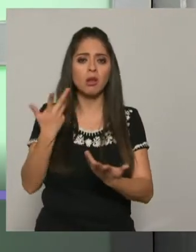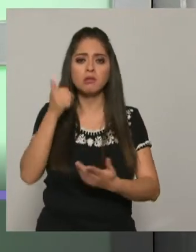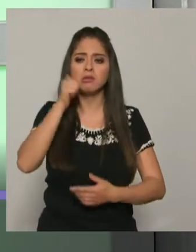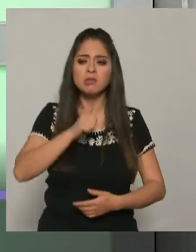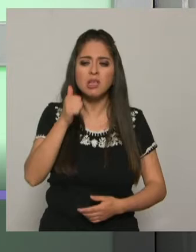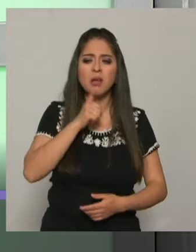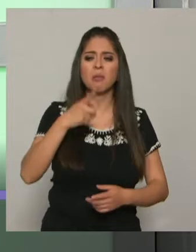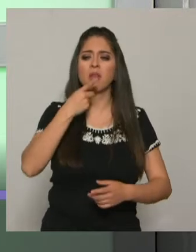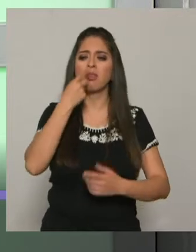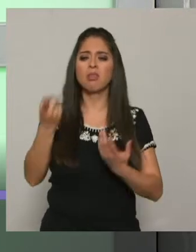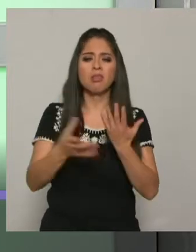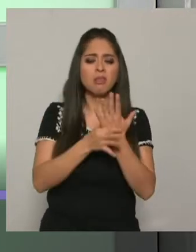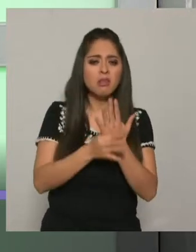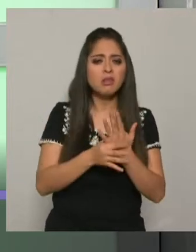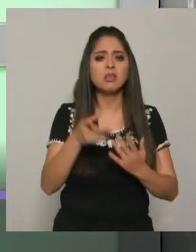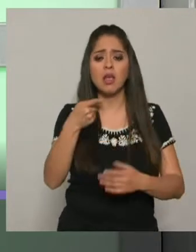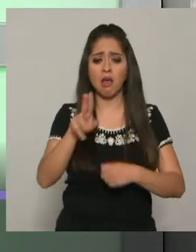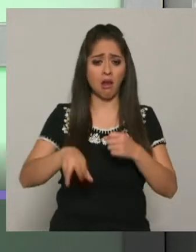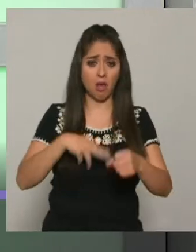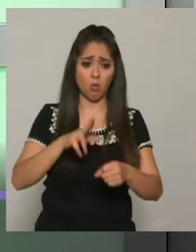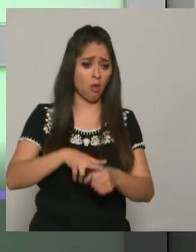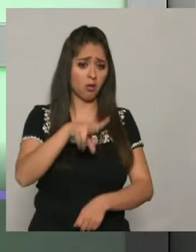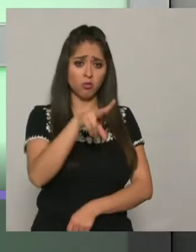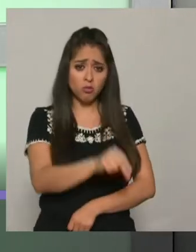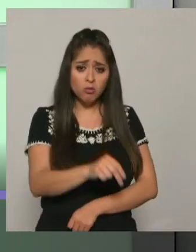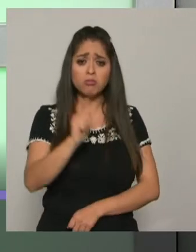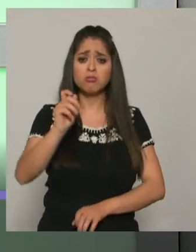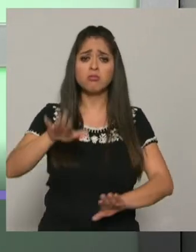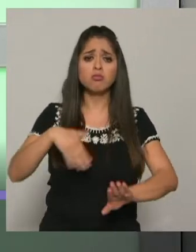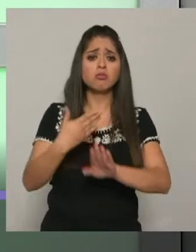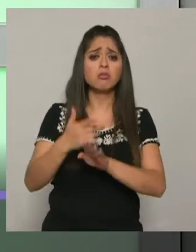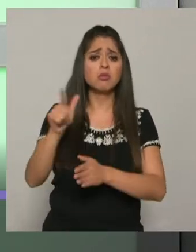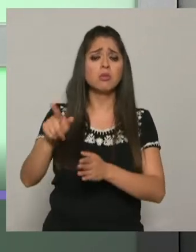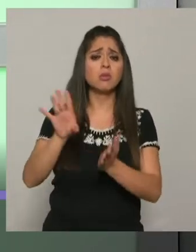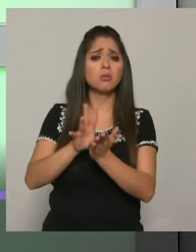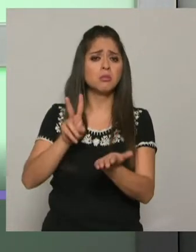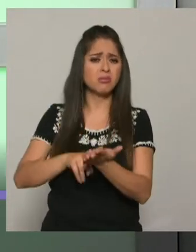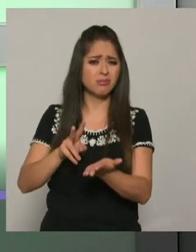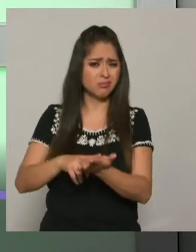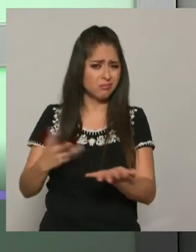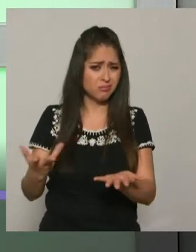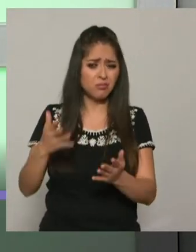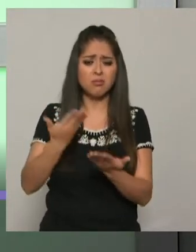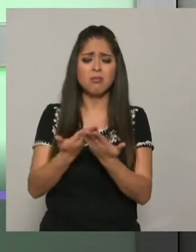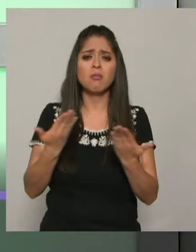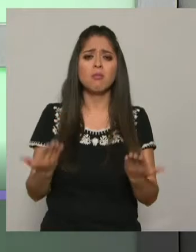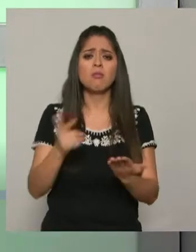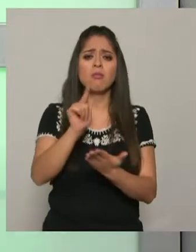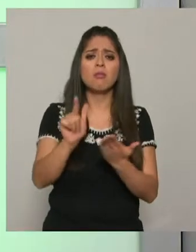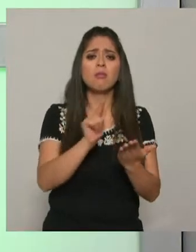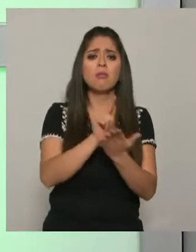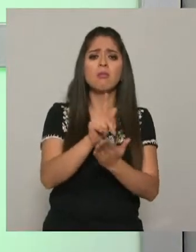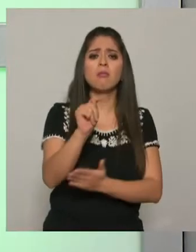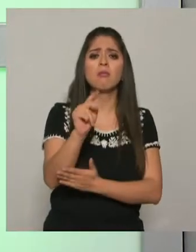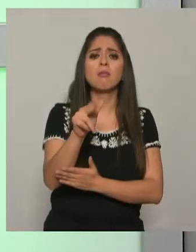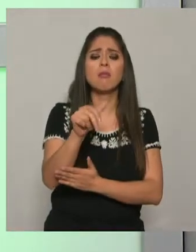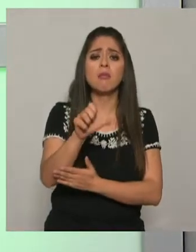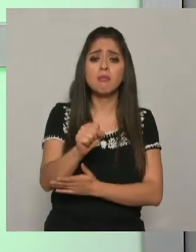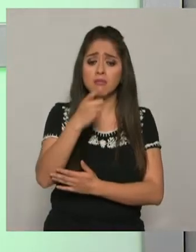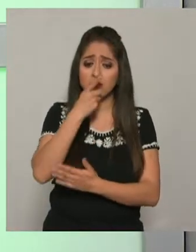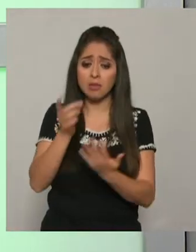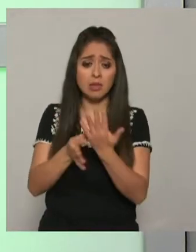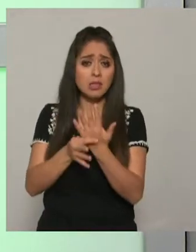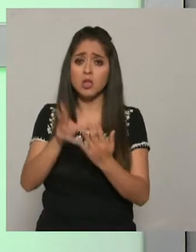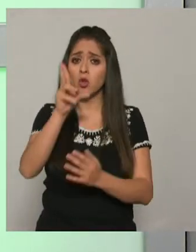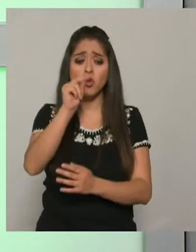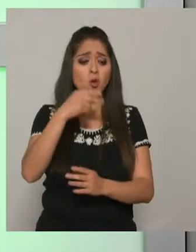contra natura y contra la moral. Ahora, con la llamada Ley de Infancias Trans, piden no meternos con sus niños.